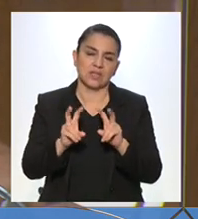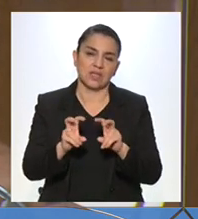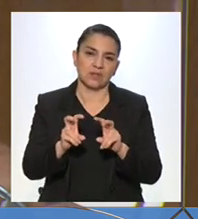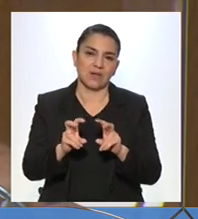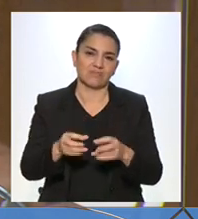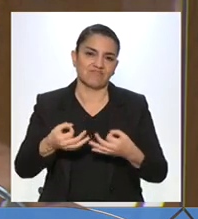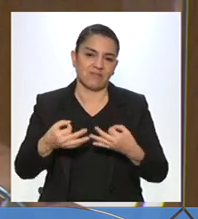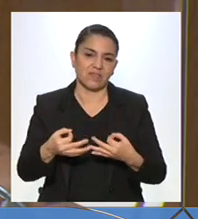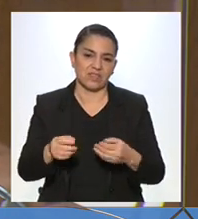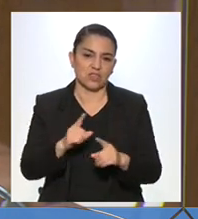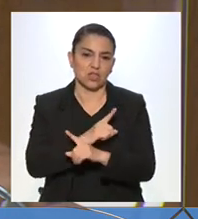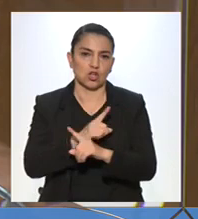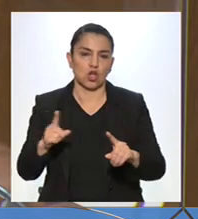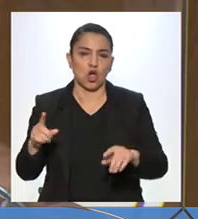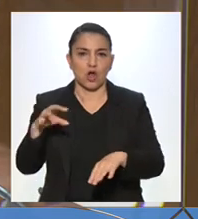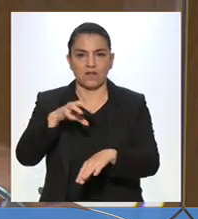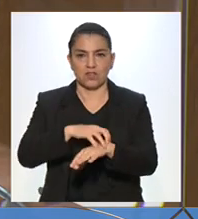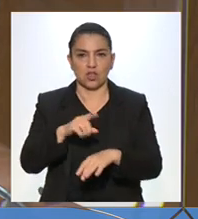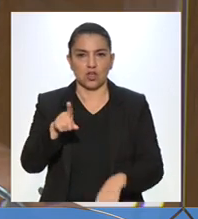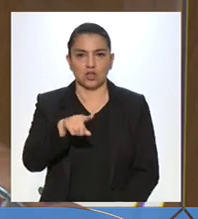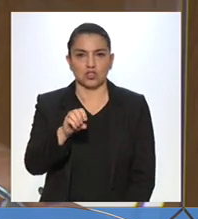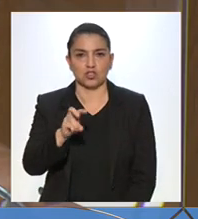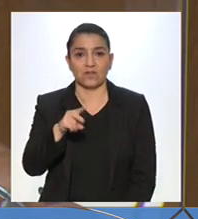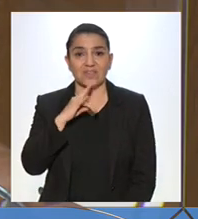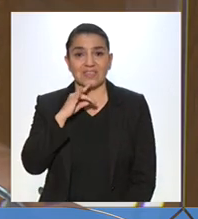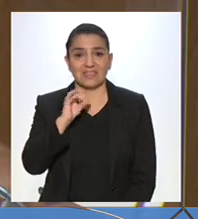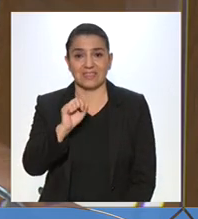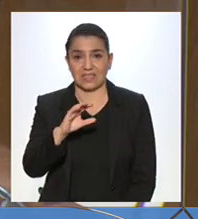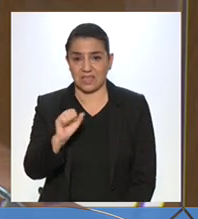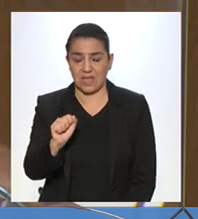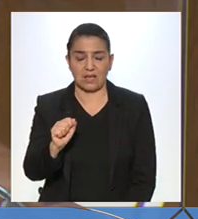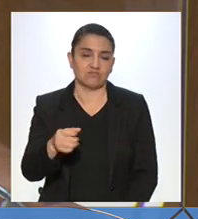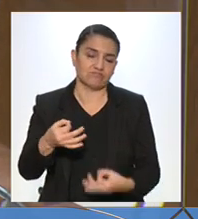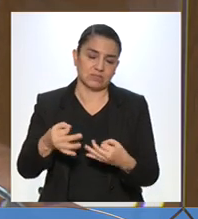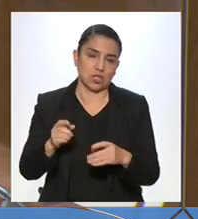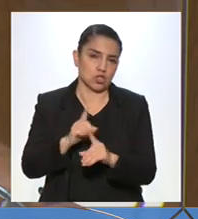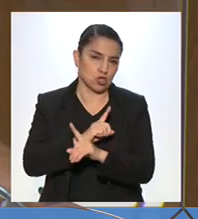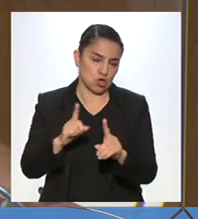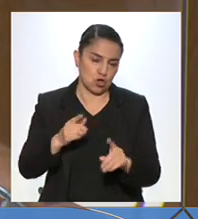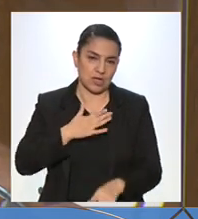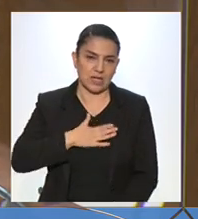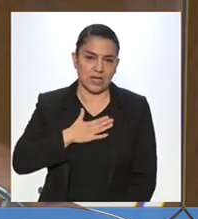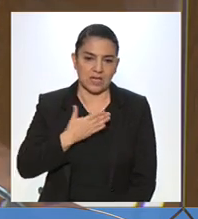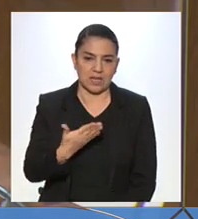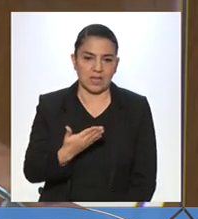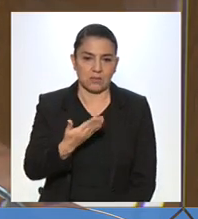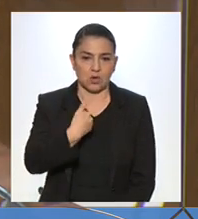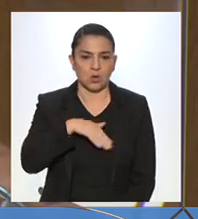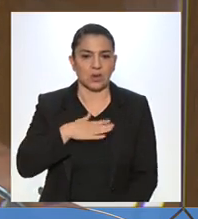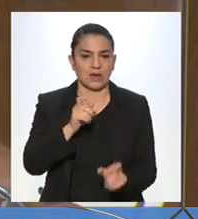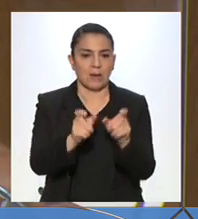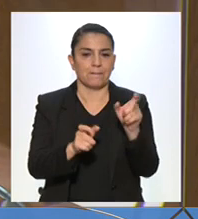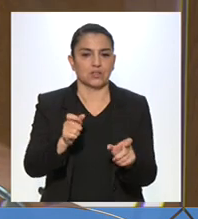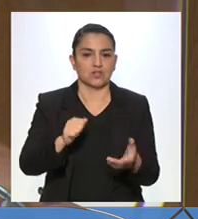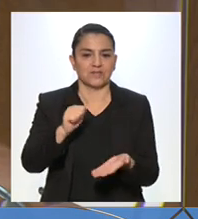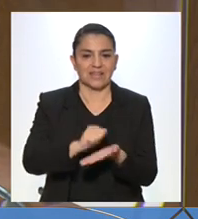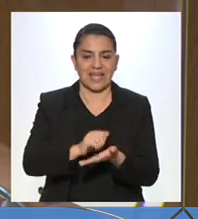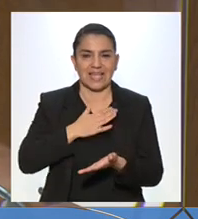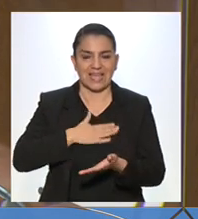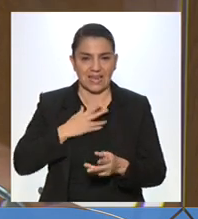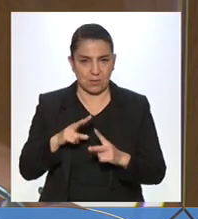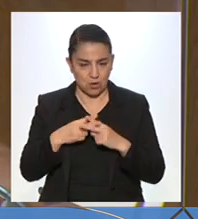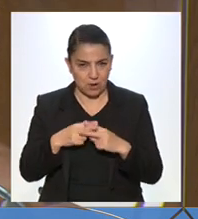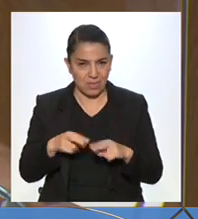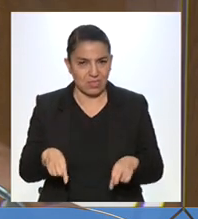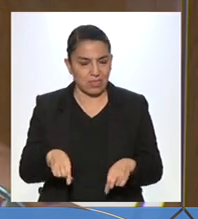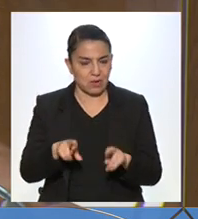no queremos ser una región soviética, por cierto, lo que menos queremos. Nuestra gente lo que nos reclama, dice, queremos instrumentos, las